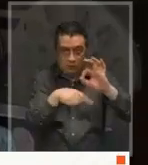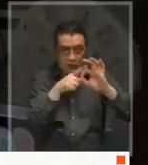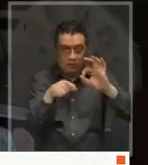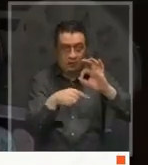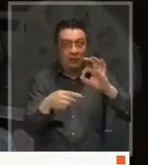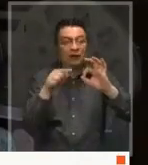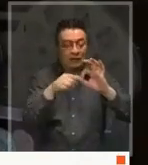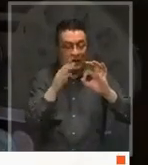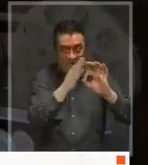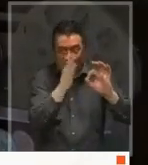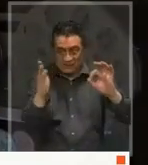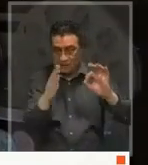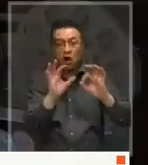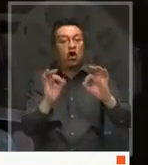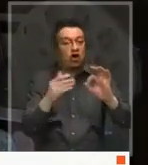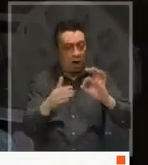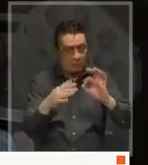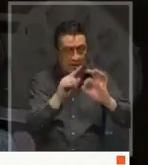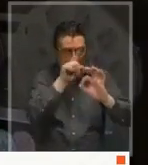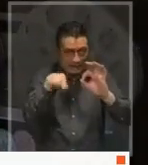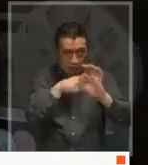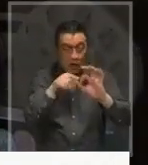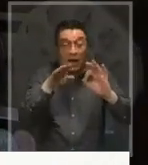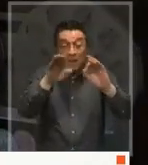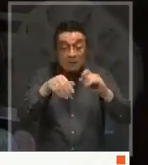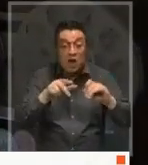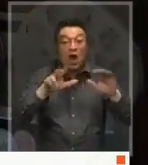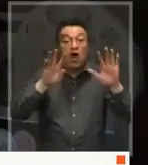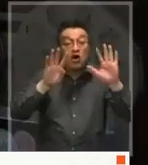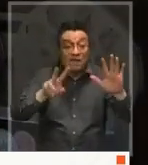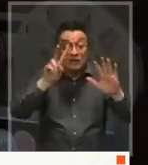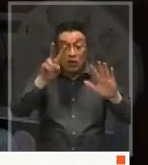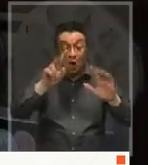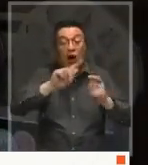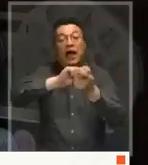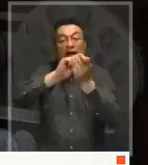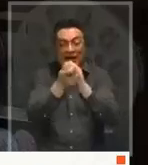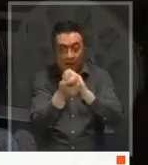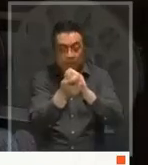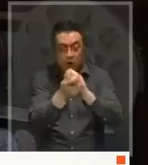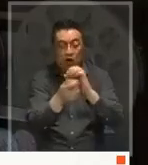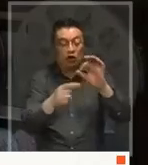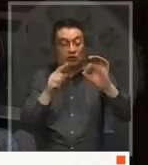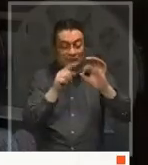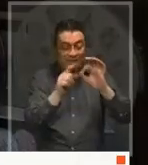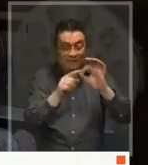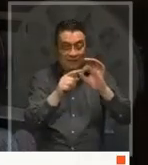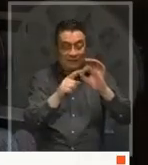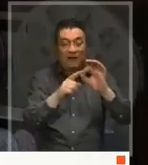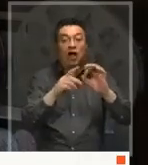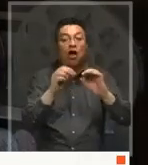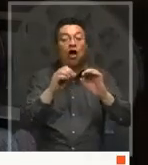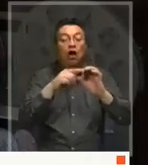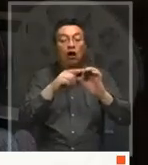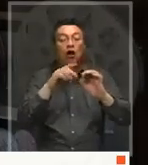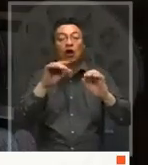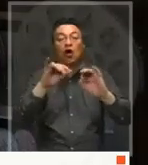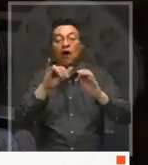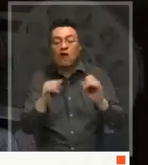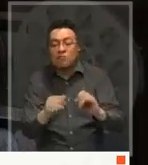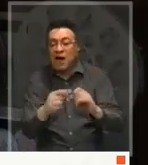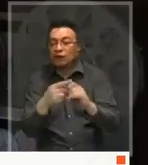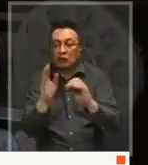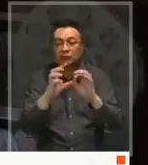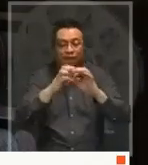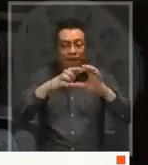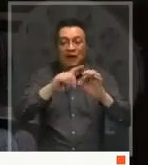esta fecha. ¿Okay? Luego, en el mismo año 1992, se cambió el material, la forma y el tamaño. Por ende, todas las del